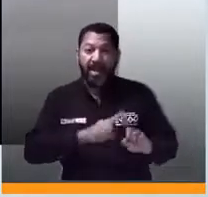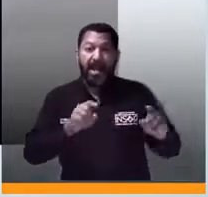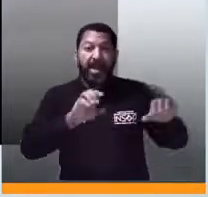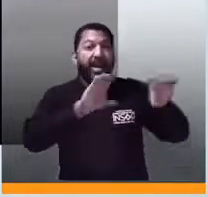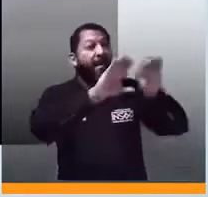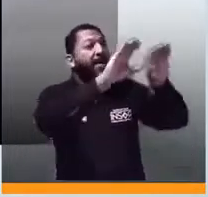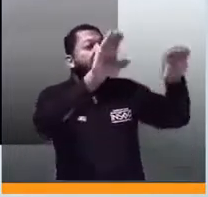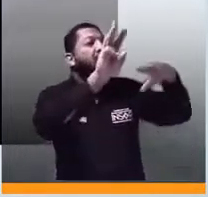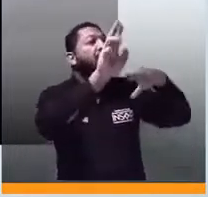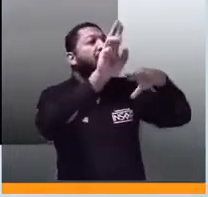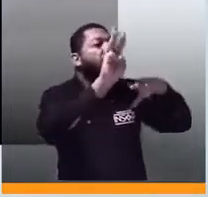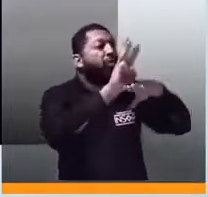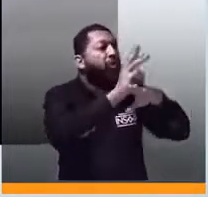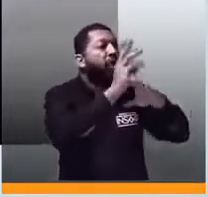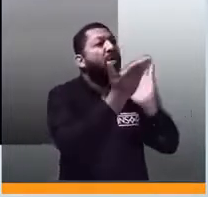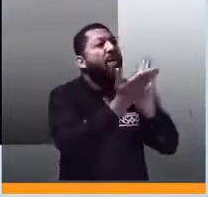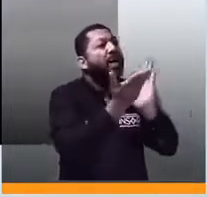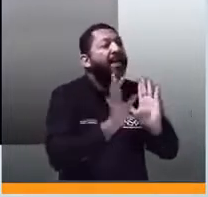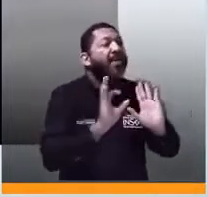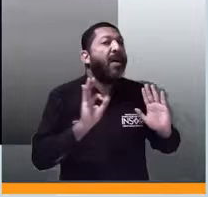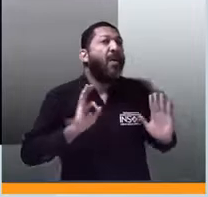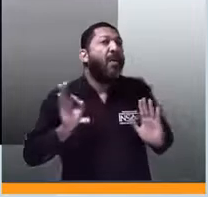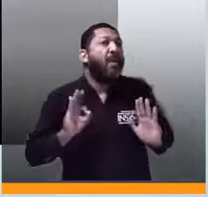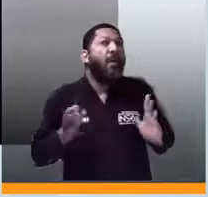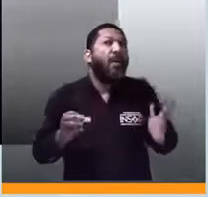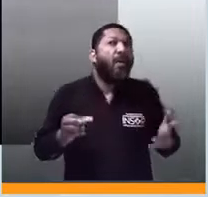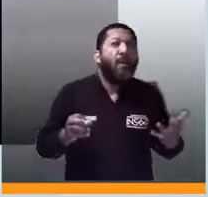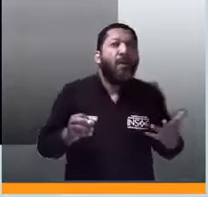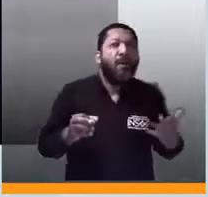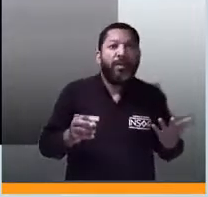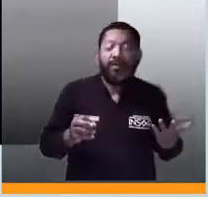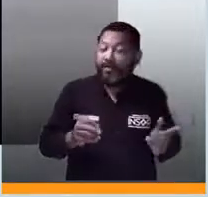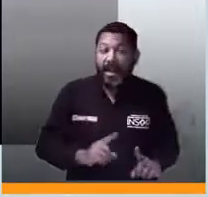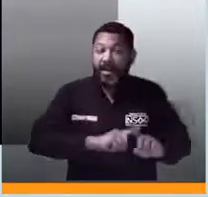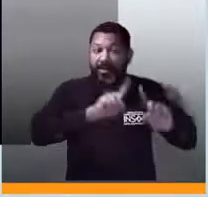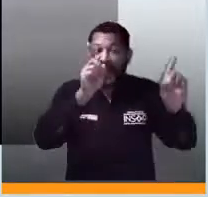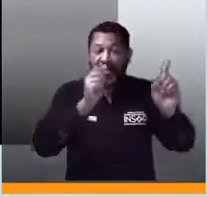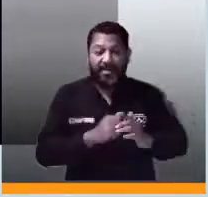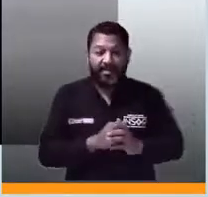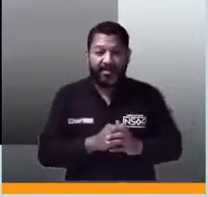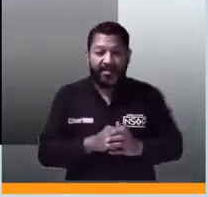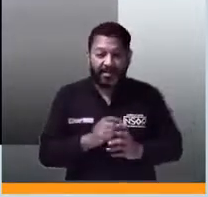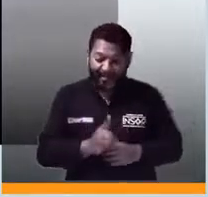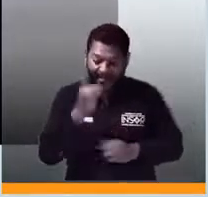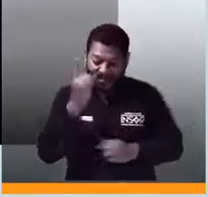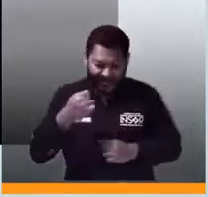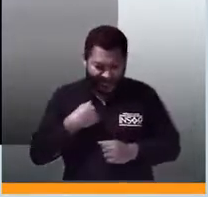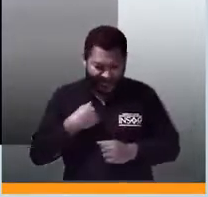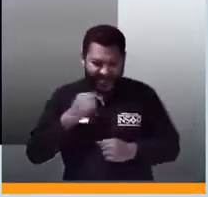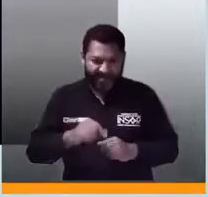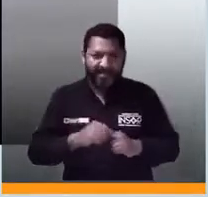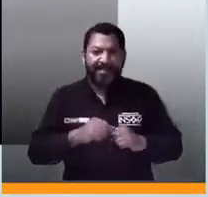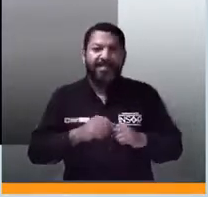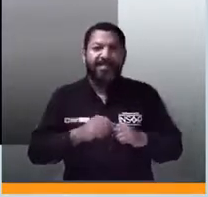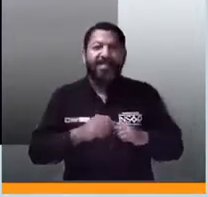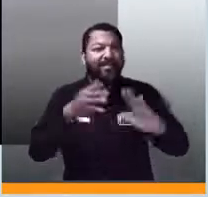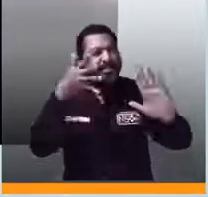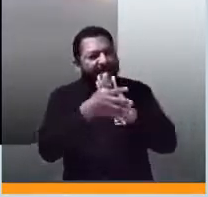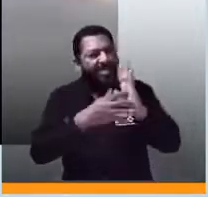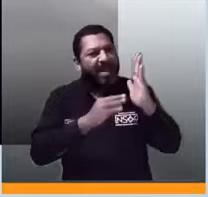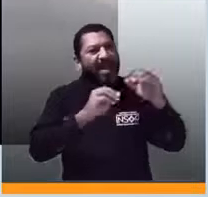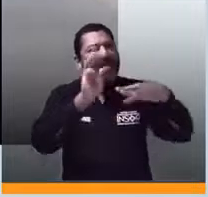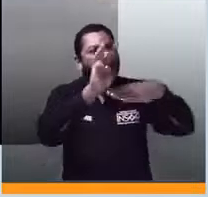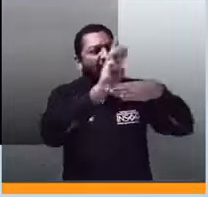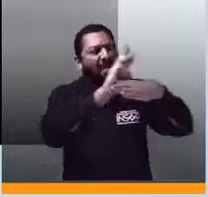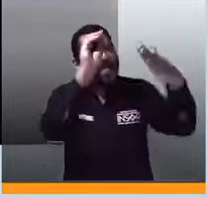plataforma educativa o etcétera, es cómo nosotros proyectamos en la nube todos los servicios que